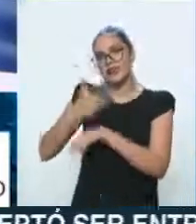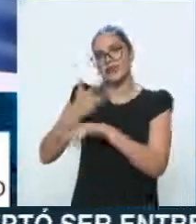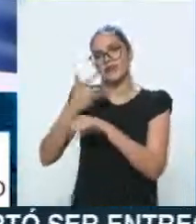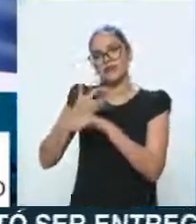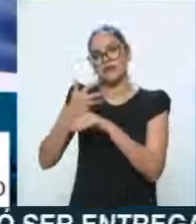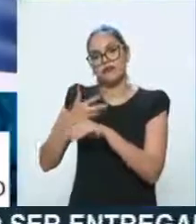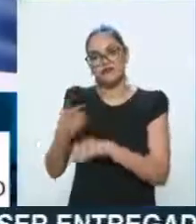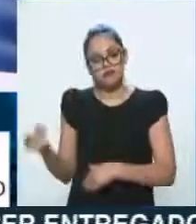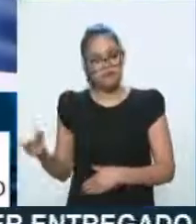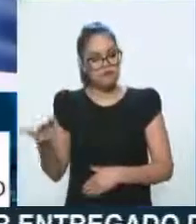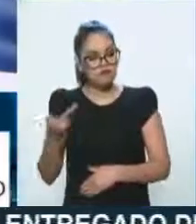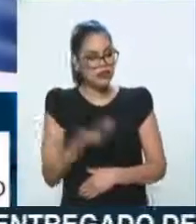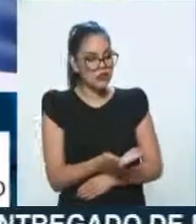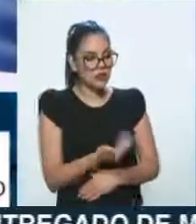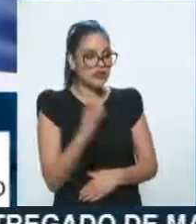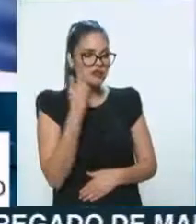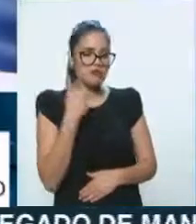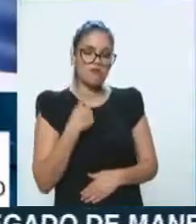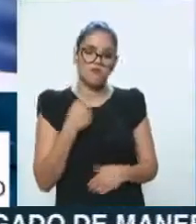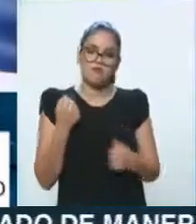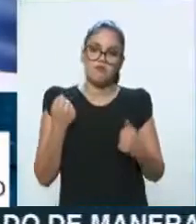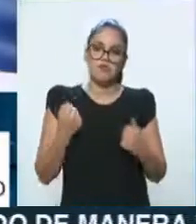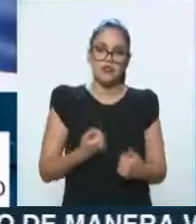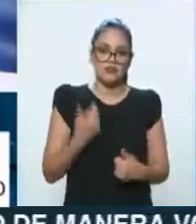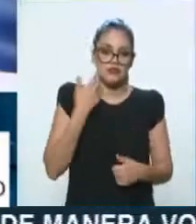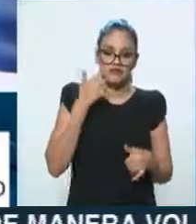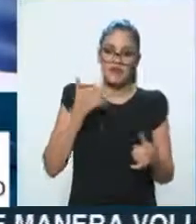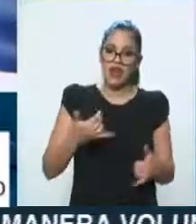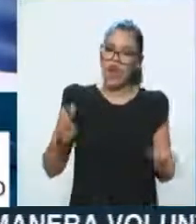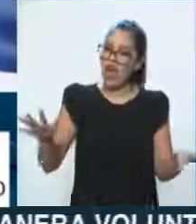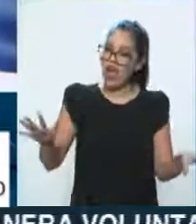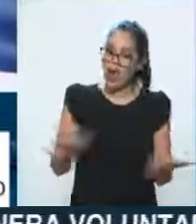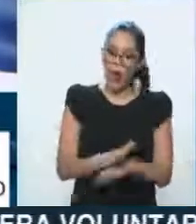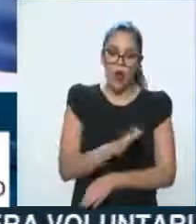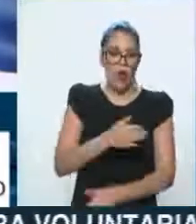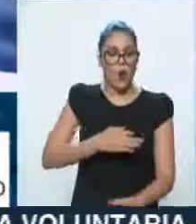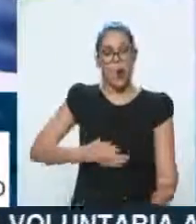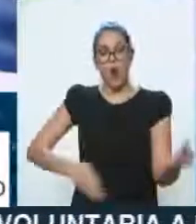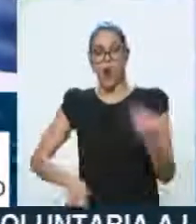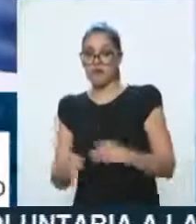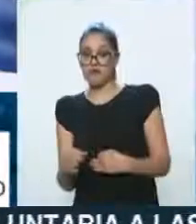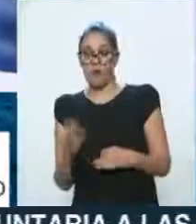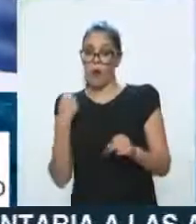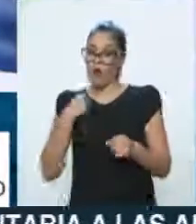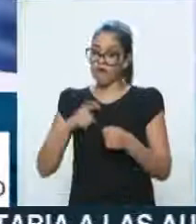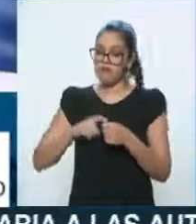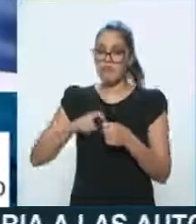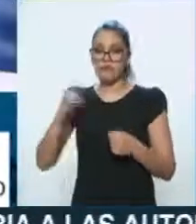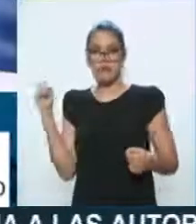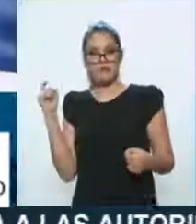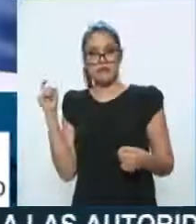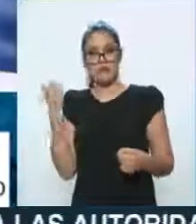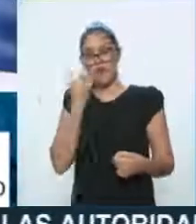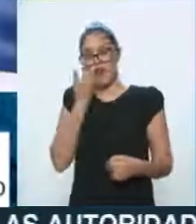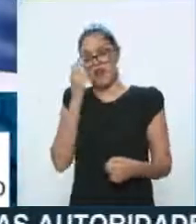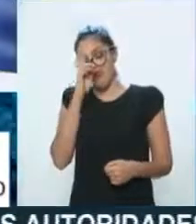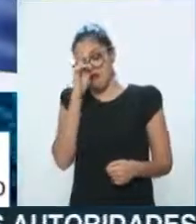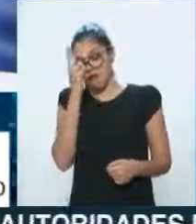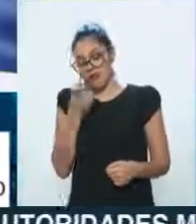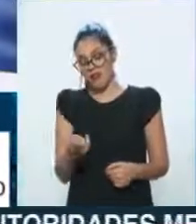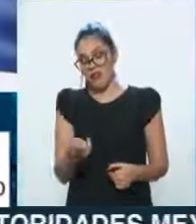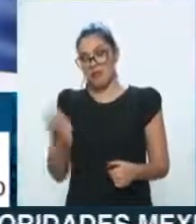llegó a la mesa de negociación con la postura de cambiar radicalmente el tratado o salirse, y donde intentó restringir